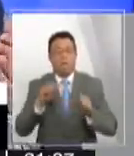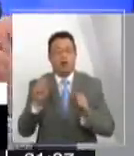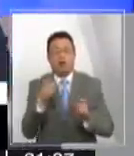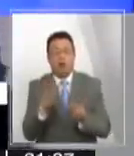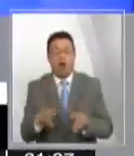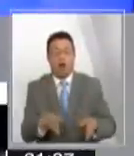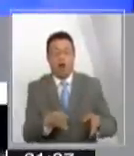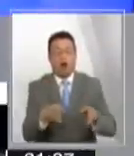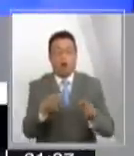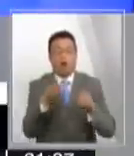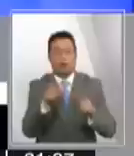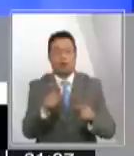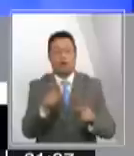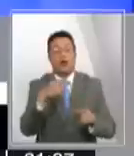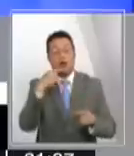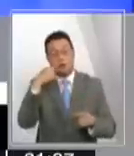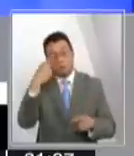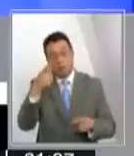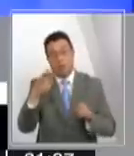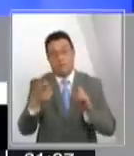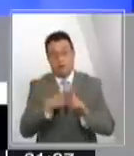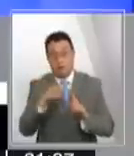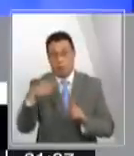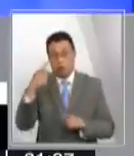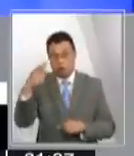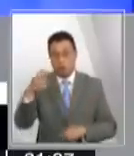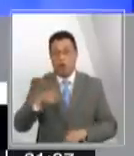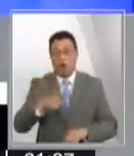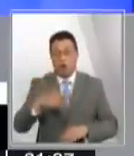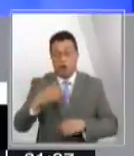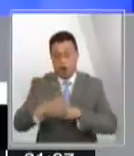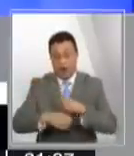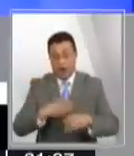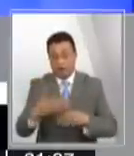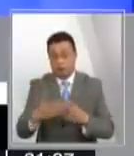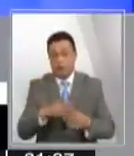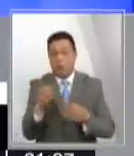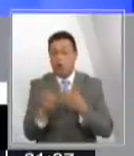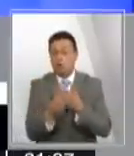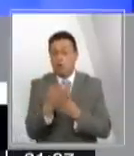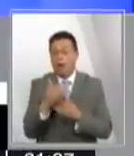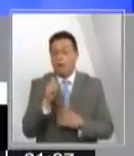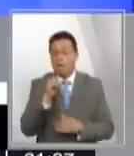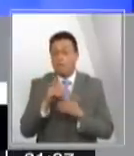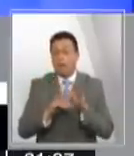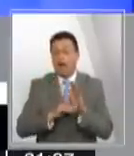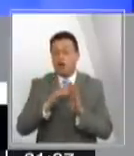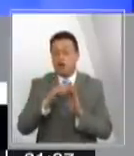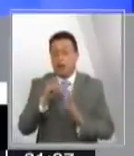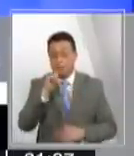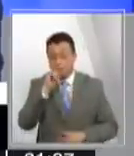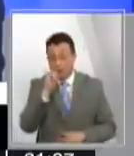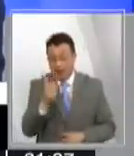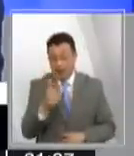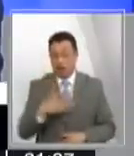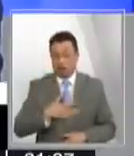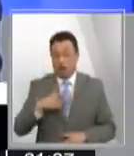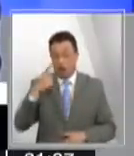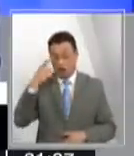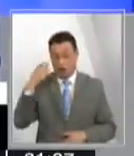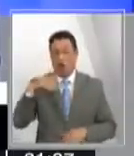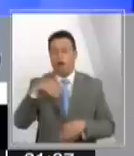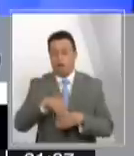que nos permitan enfrentar el próximo periodo. Verónica, si la nueva mayoría mañana, como yo creo, obtiene una